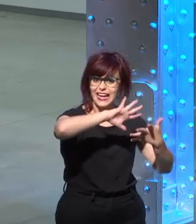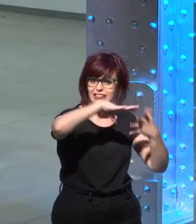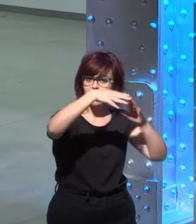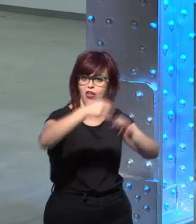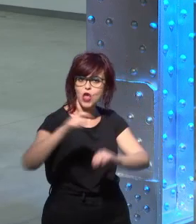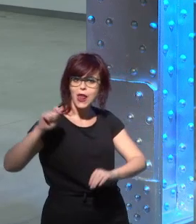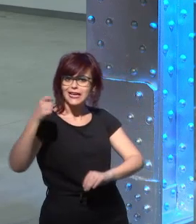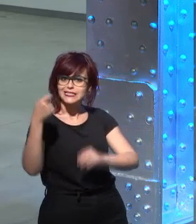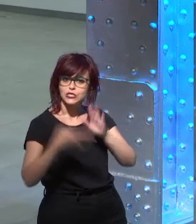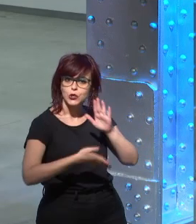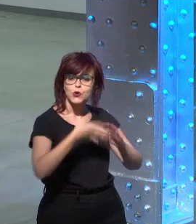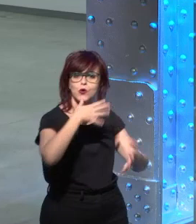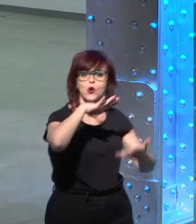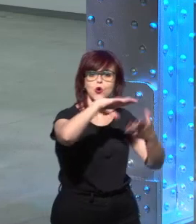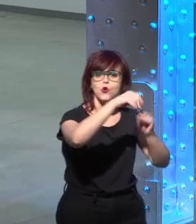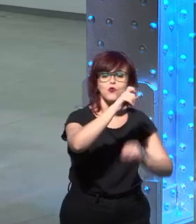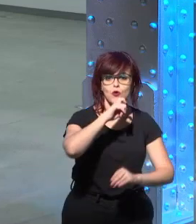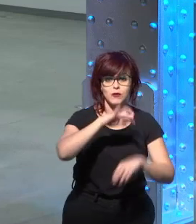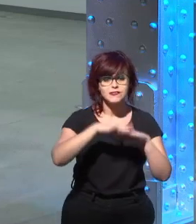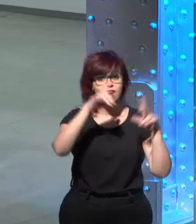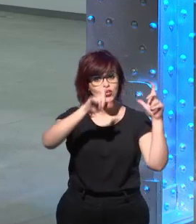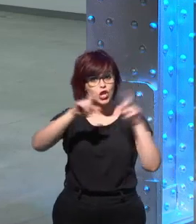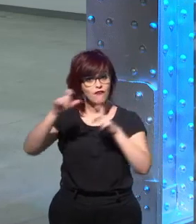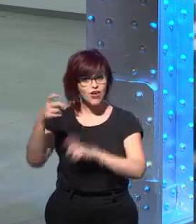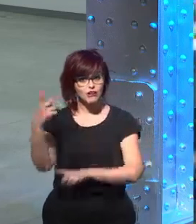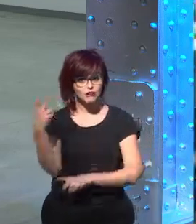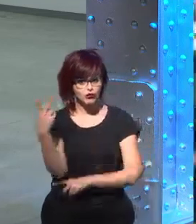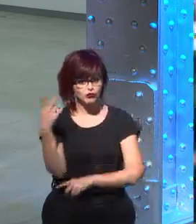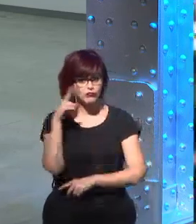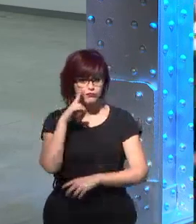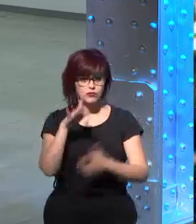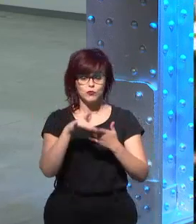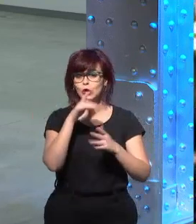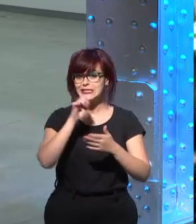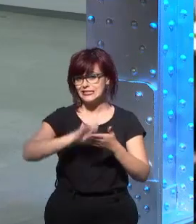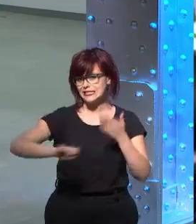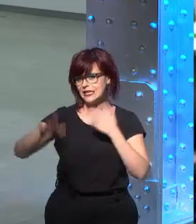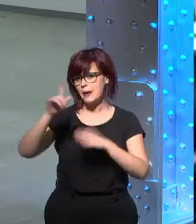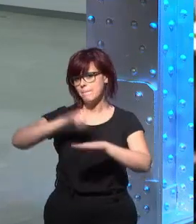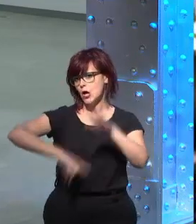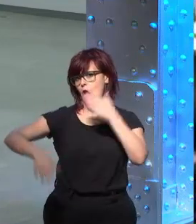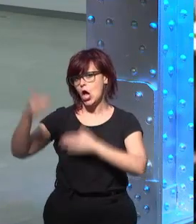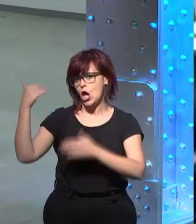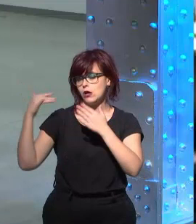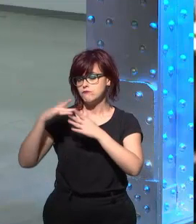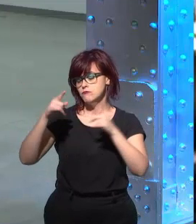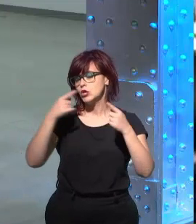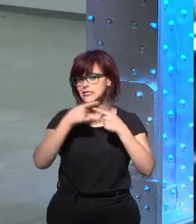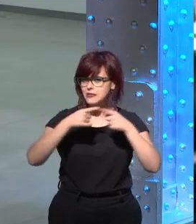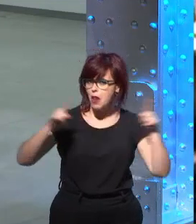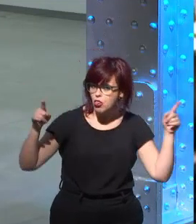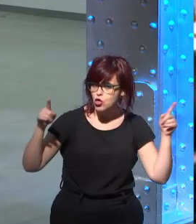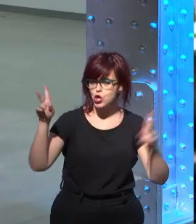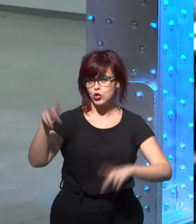Si vemos estas dos fotografías, fijaros que no son de hace tanto tiempo y que no hay tanto tiempo entre